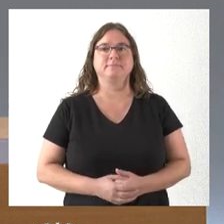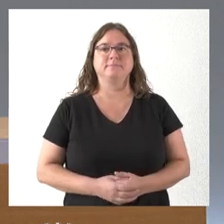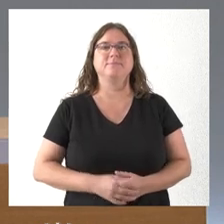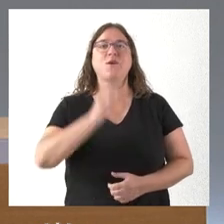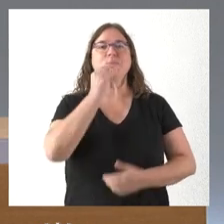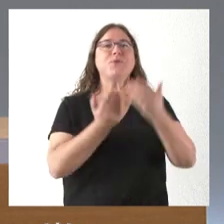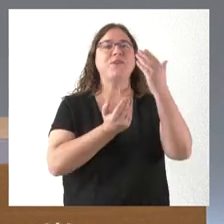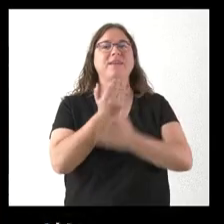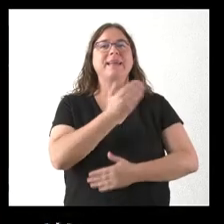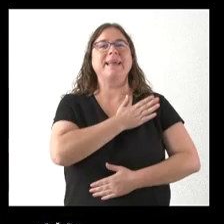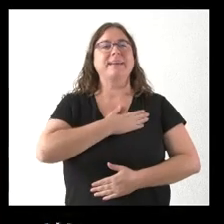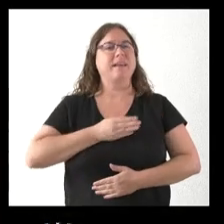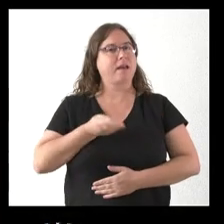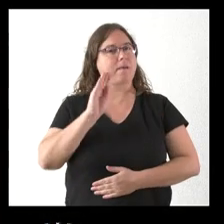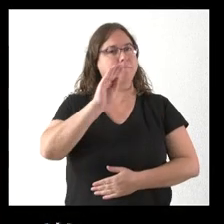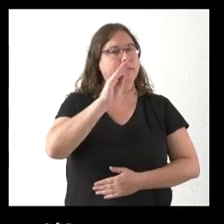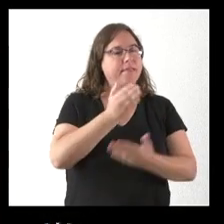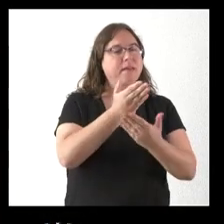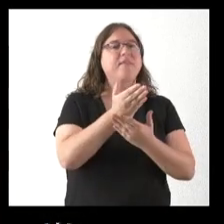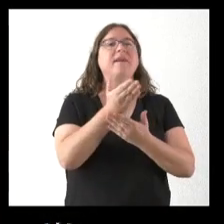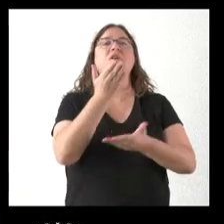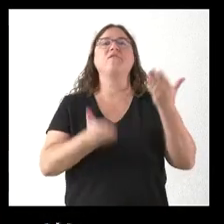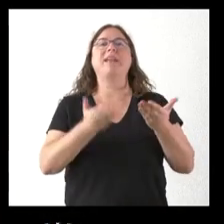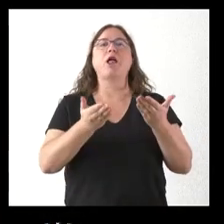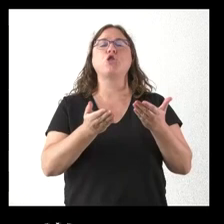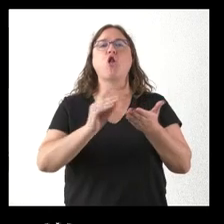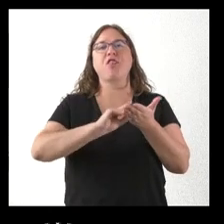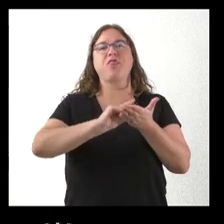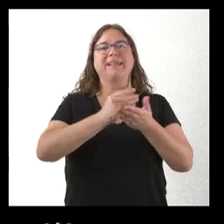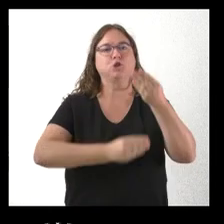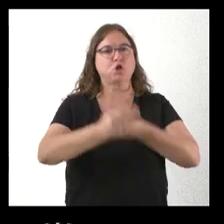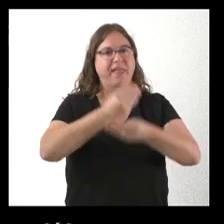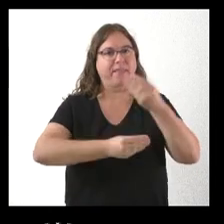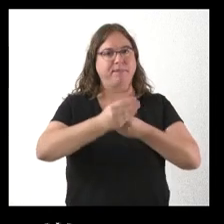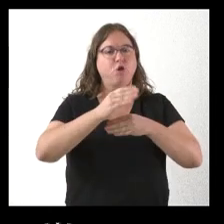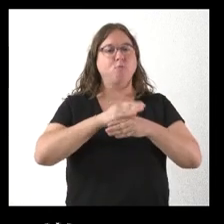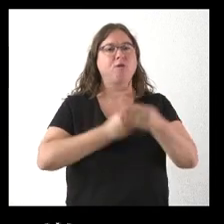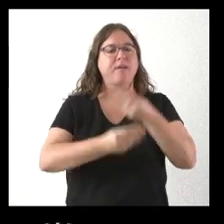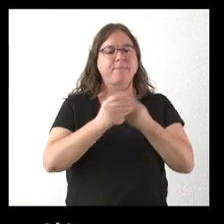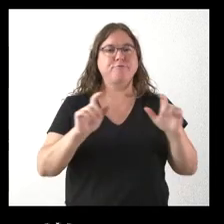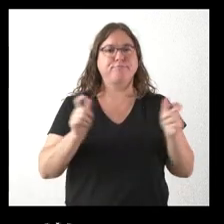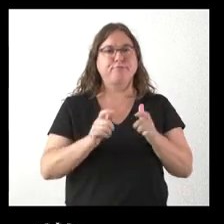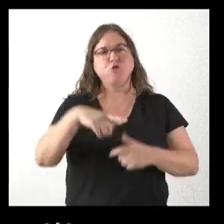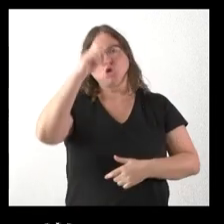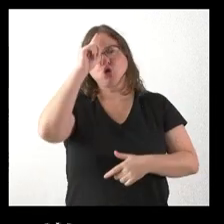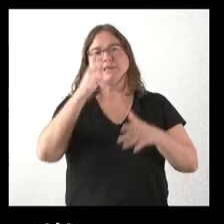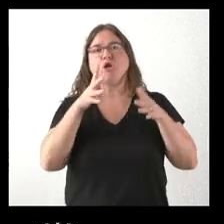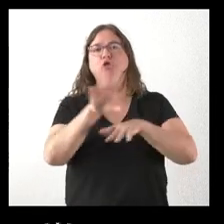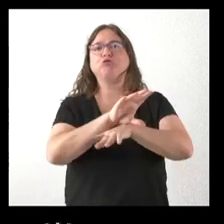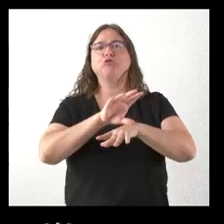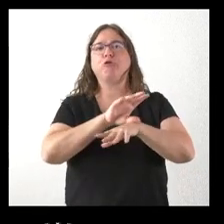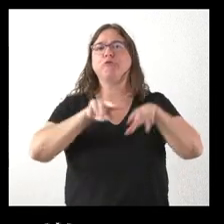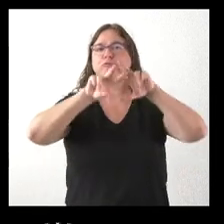quería pedir una valoración de los datos de nacimiento hay un descenso y no sé si el consejo de gobierno los